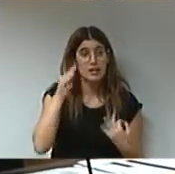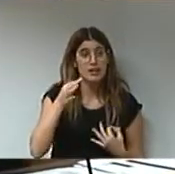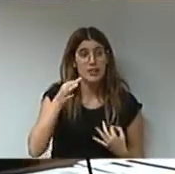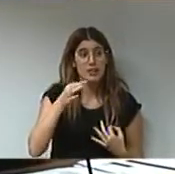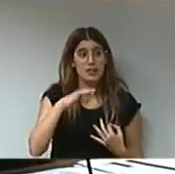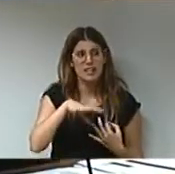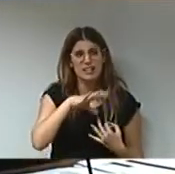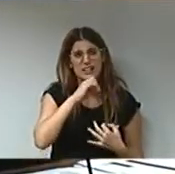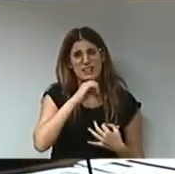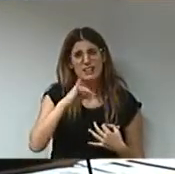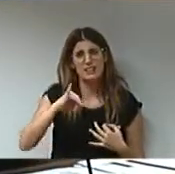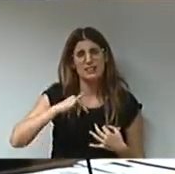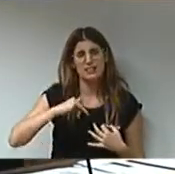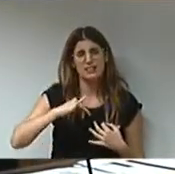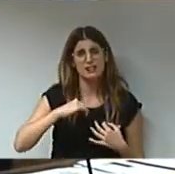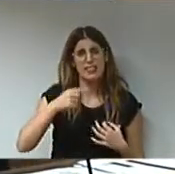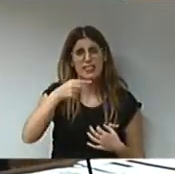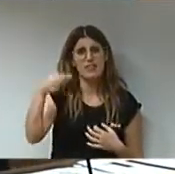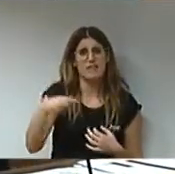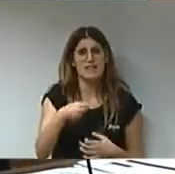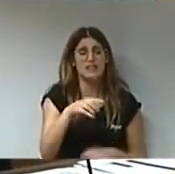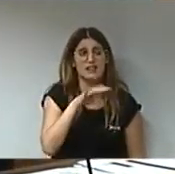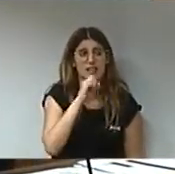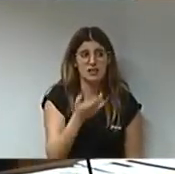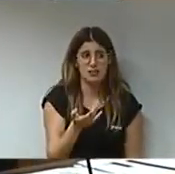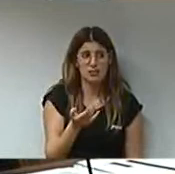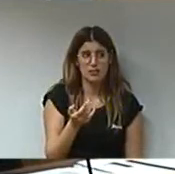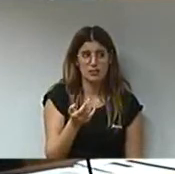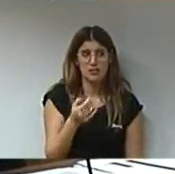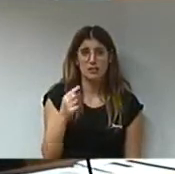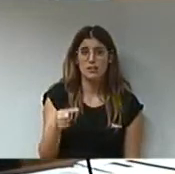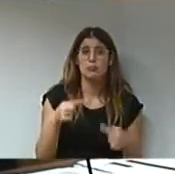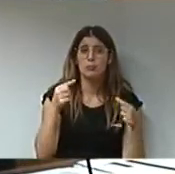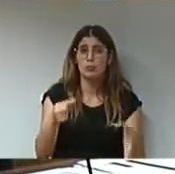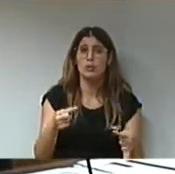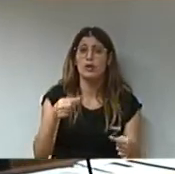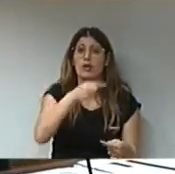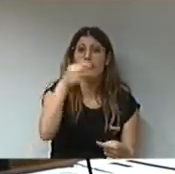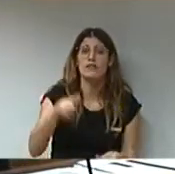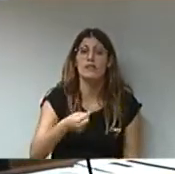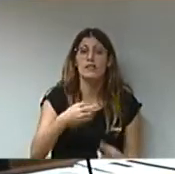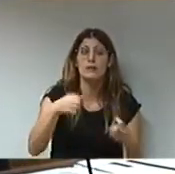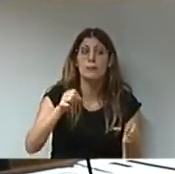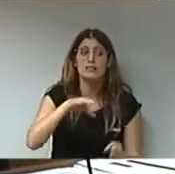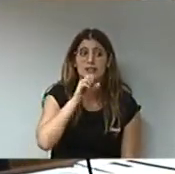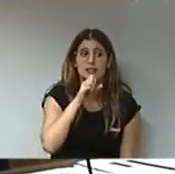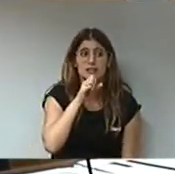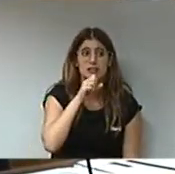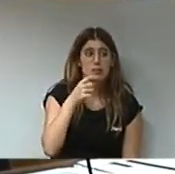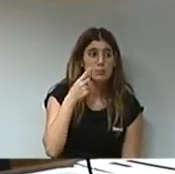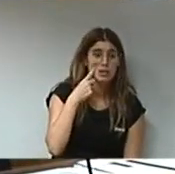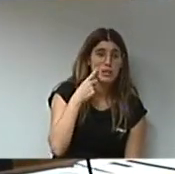ha provocado el déficit. Usted le cuenta lo del déficit. ¿Quién ha provocado más déficit? Mire,